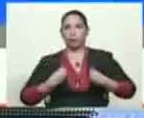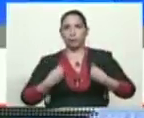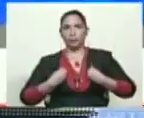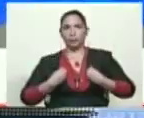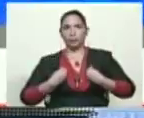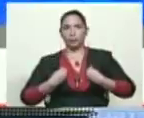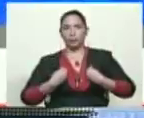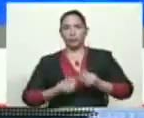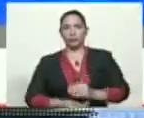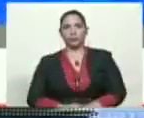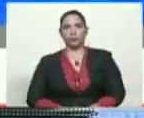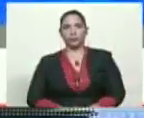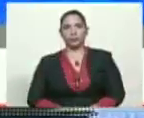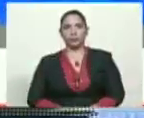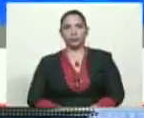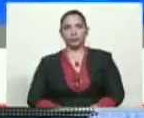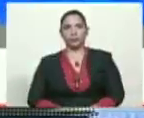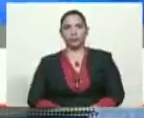vargas